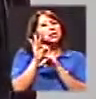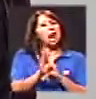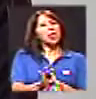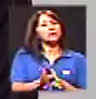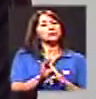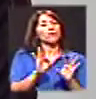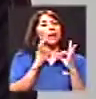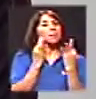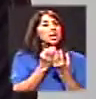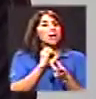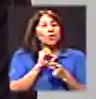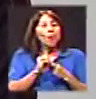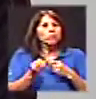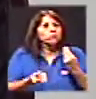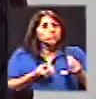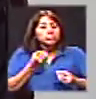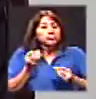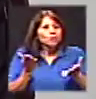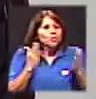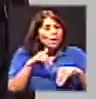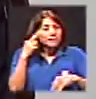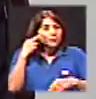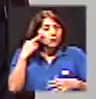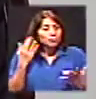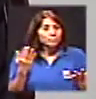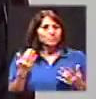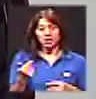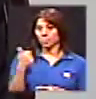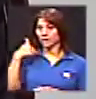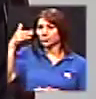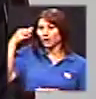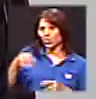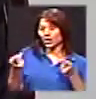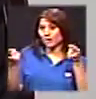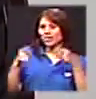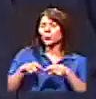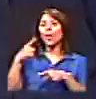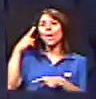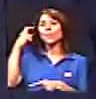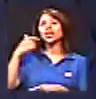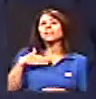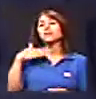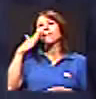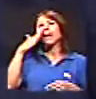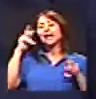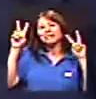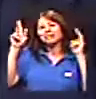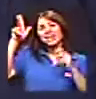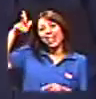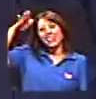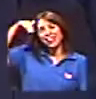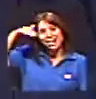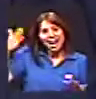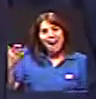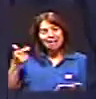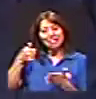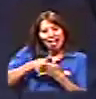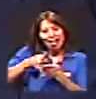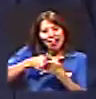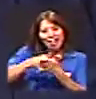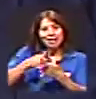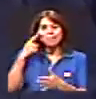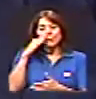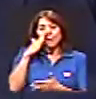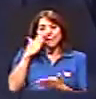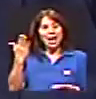no hay una razón? Yo creo que fue terquedad de mamá, porque uh-huh. ella tenía mucha confianza